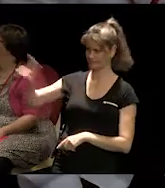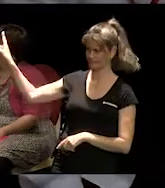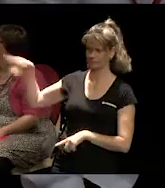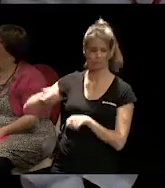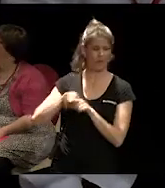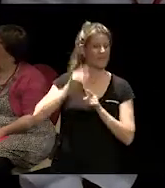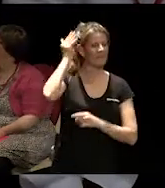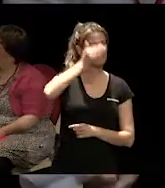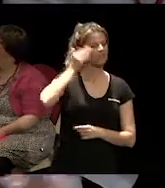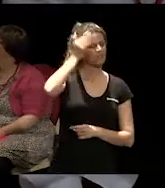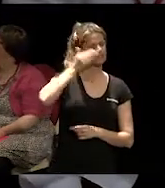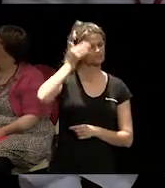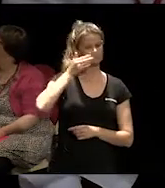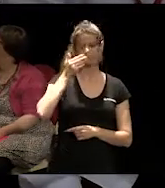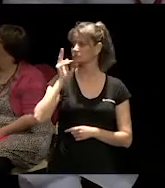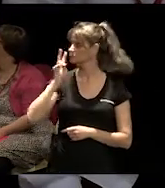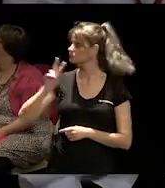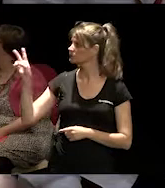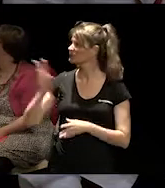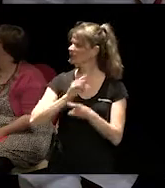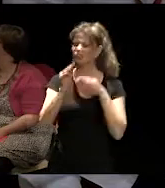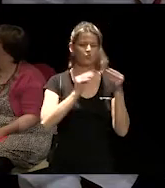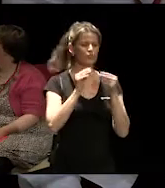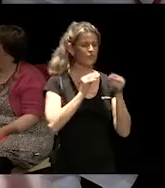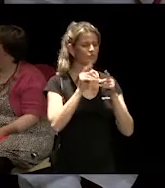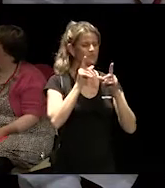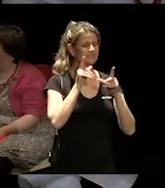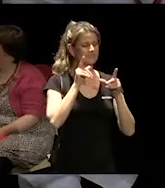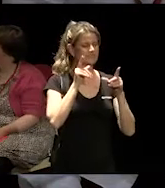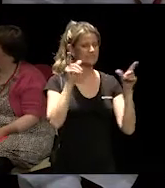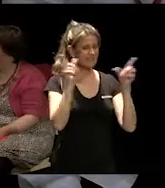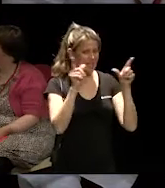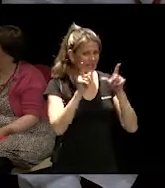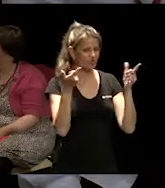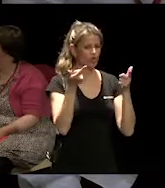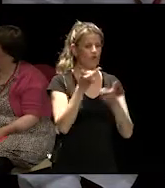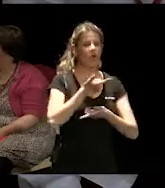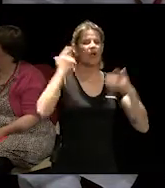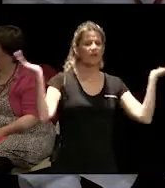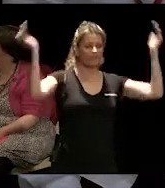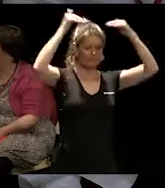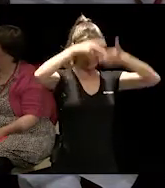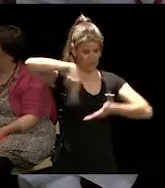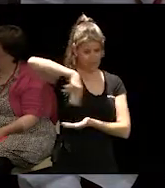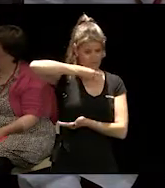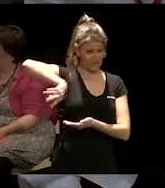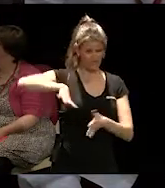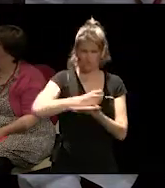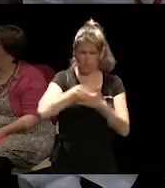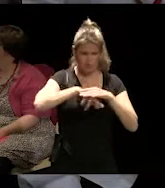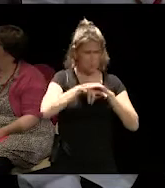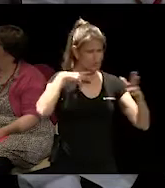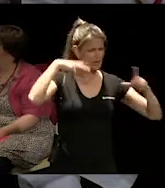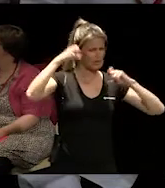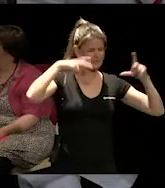de Navarra, que usaron teatro, usaron danza, usaron todo tipo de recursos expresivos,